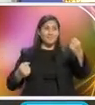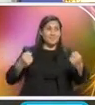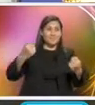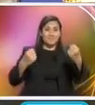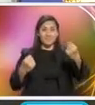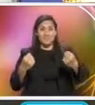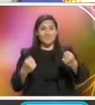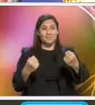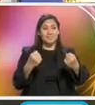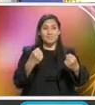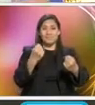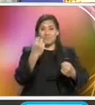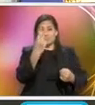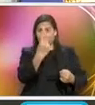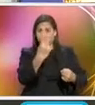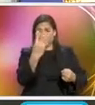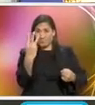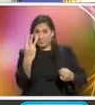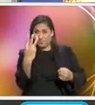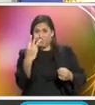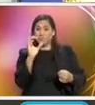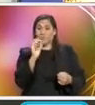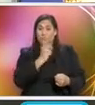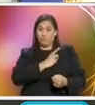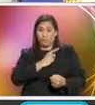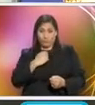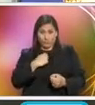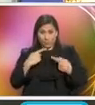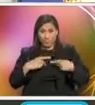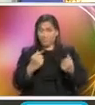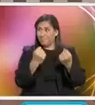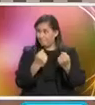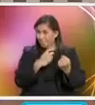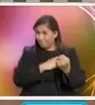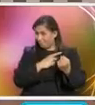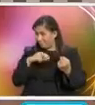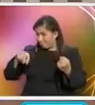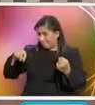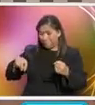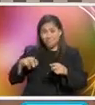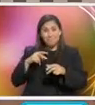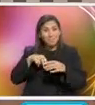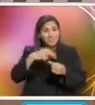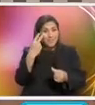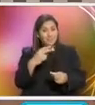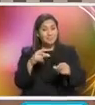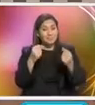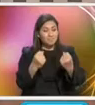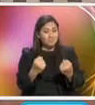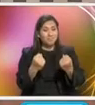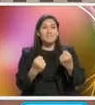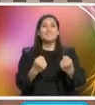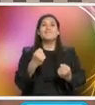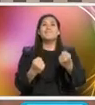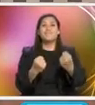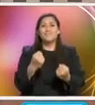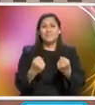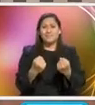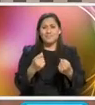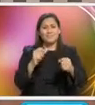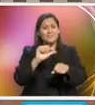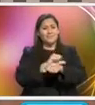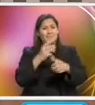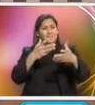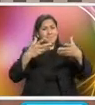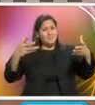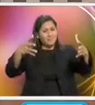2, 3, una persona, o sea, ¿cuál es la relación eficiencia para mover 1, 2, 3 cuerpos contra estos tremendos